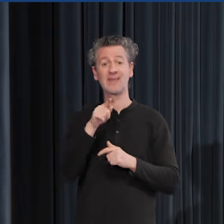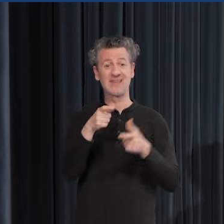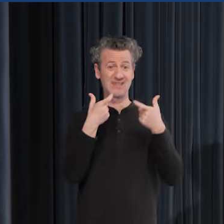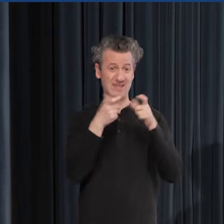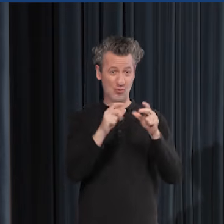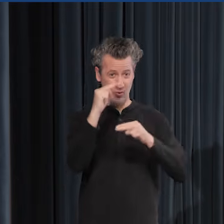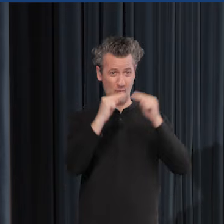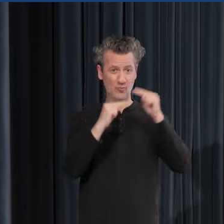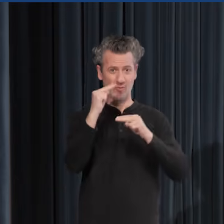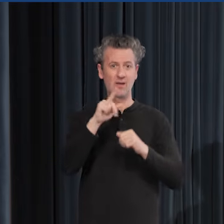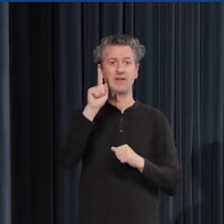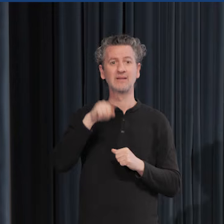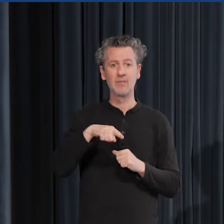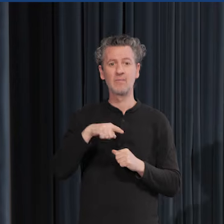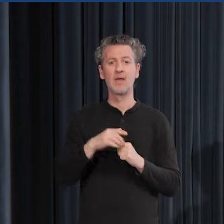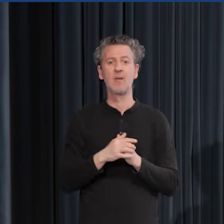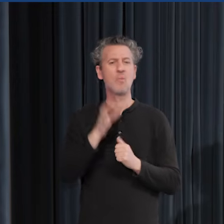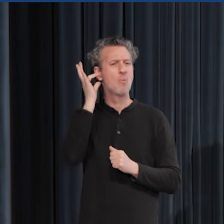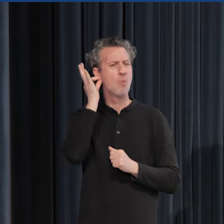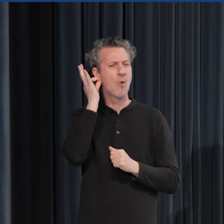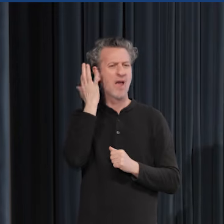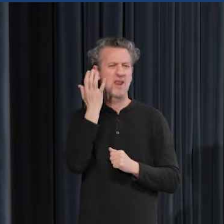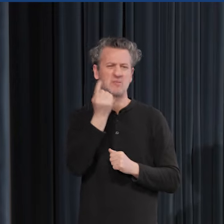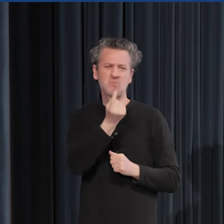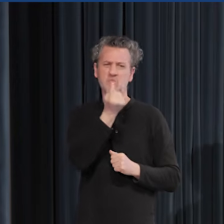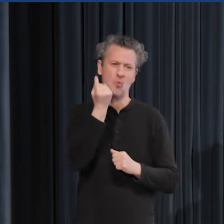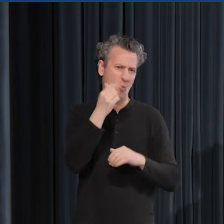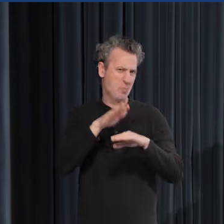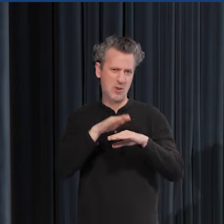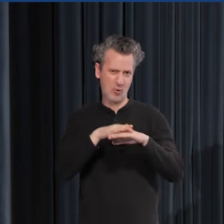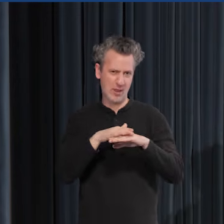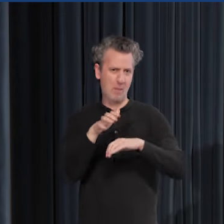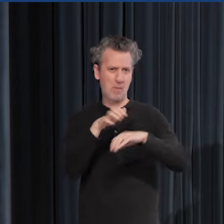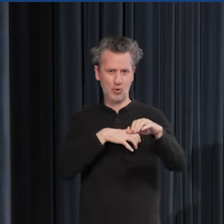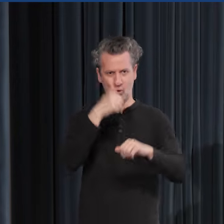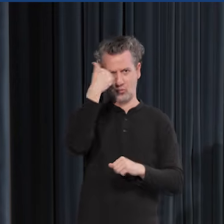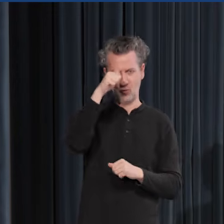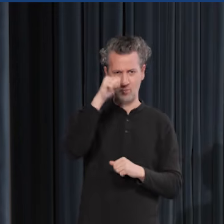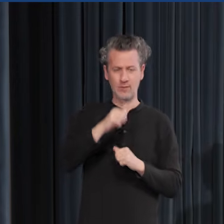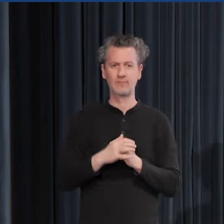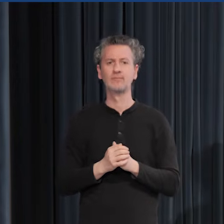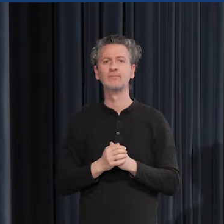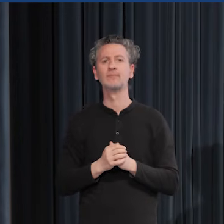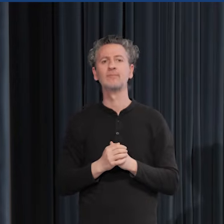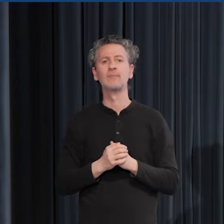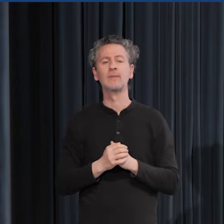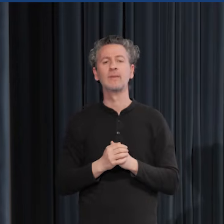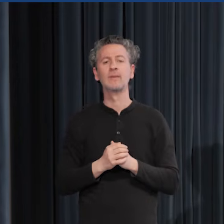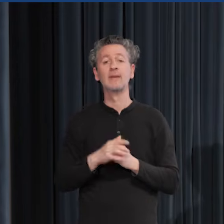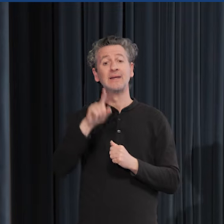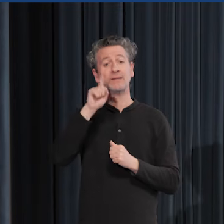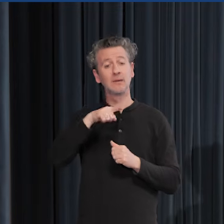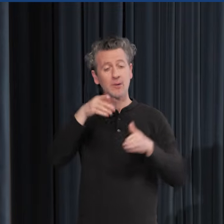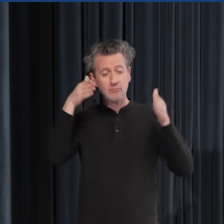el que hay una baja presencia femenina. también vamos a poner el foco